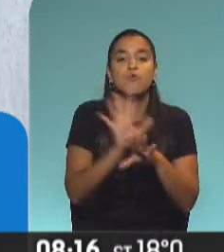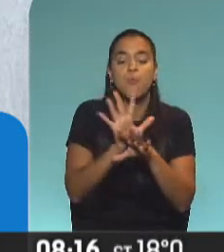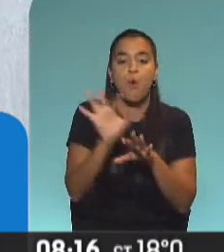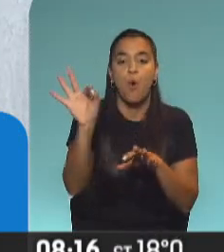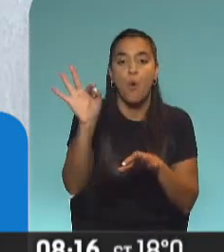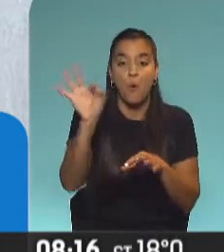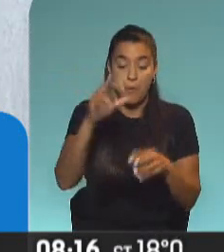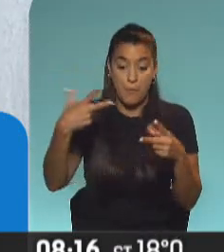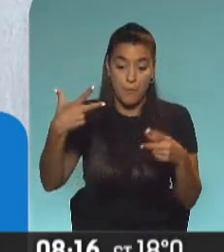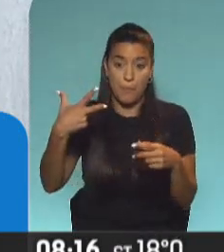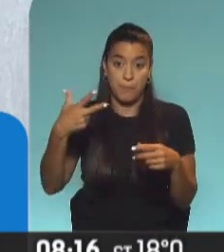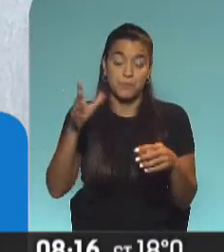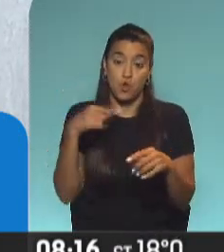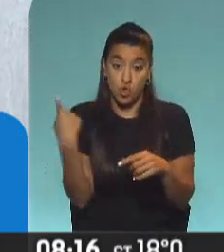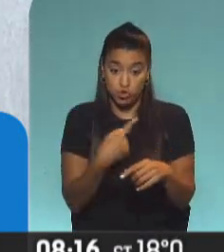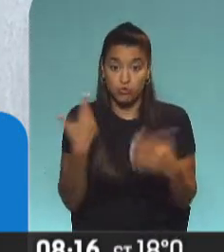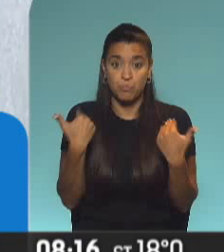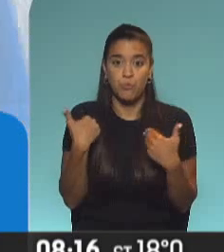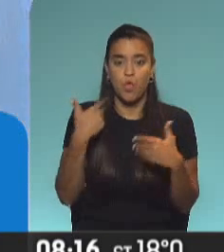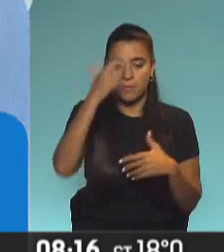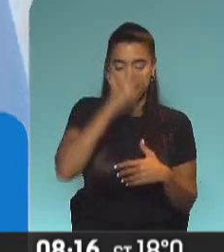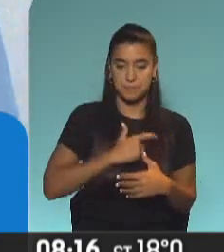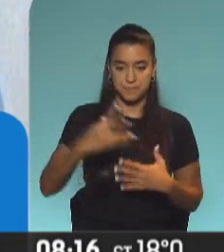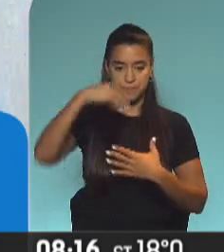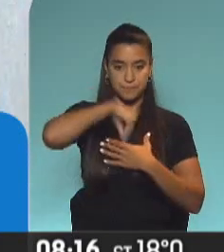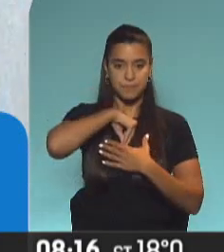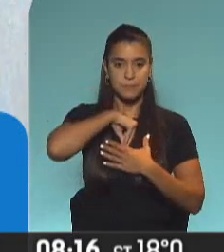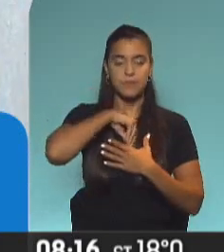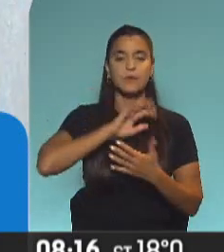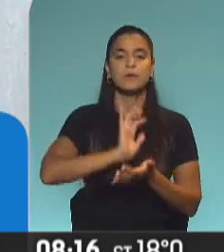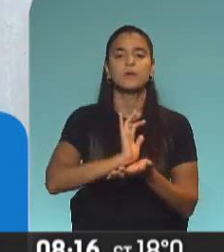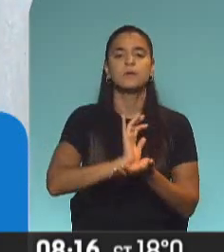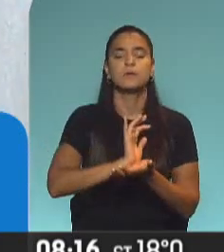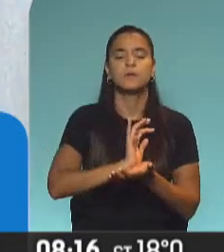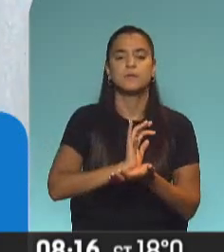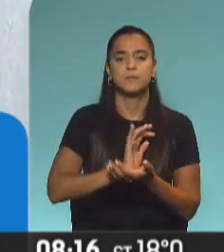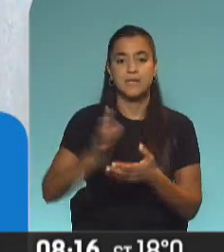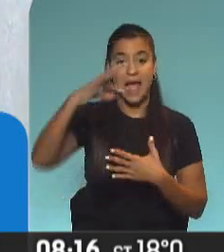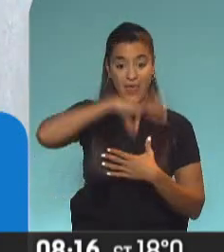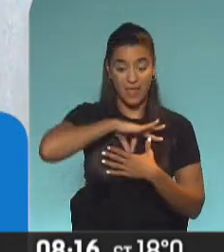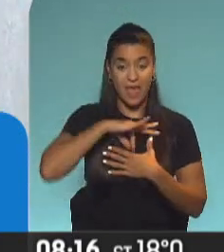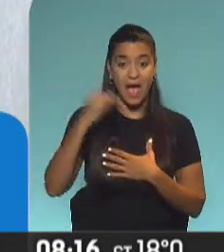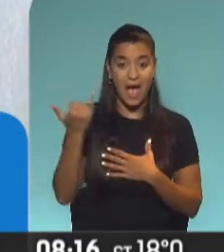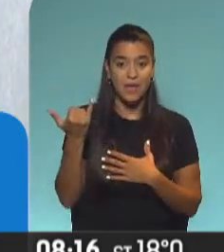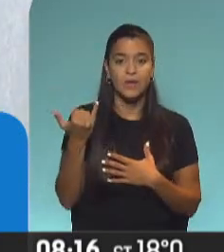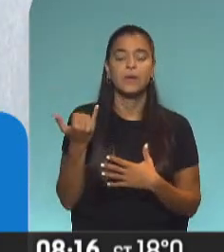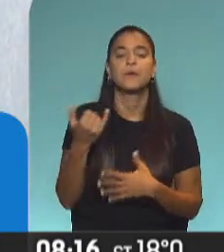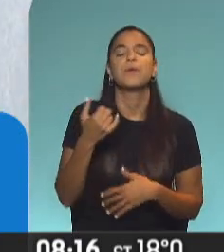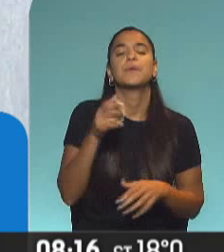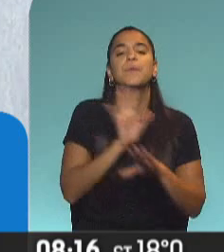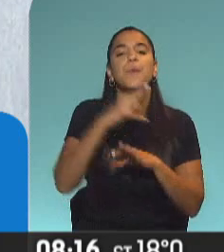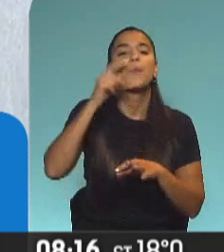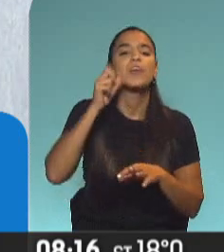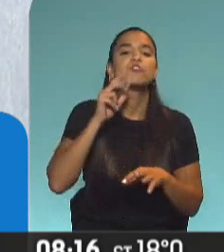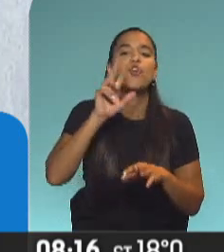es decir, poder nosotros estar transformando estar transportando a partir de un vector como si fuera